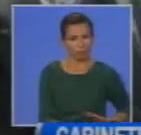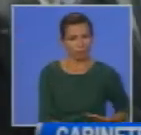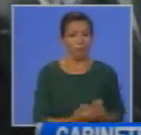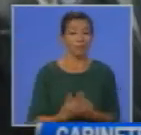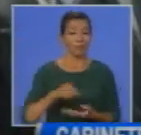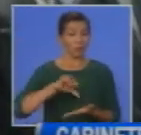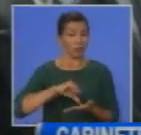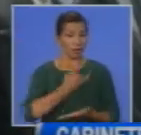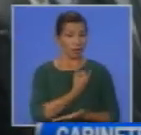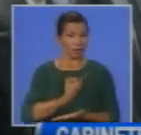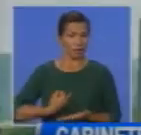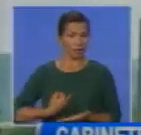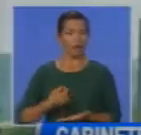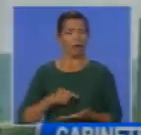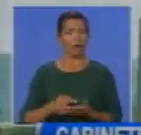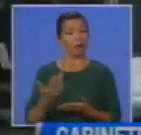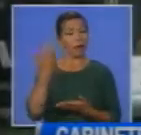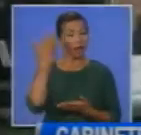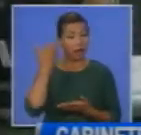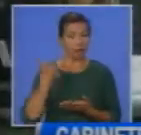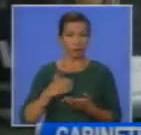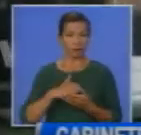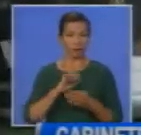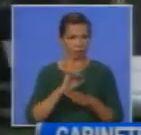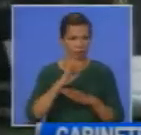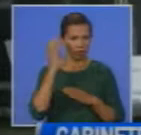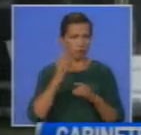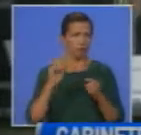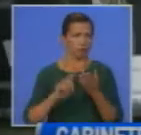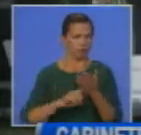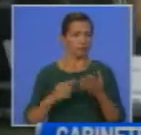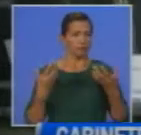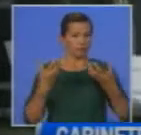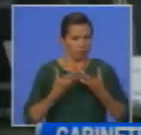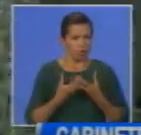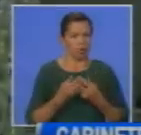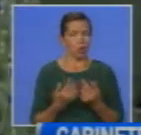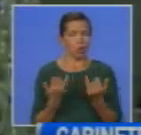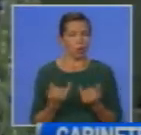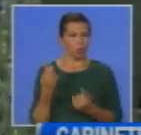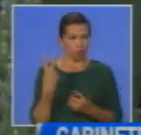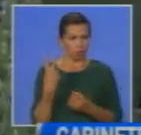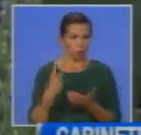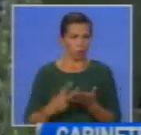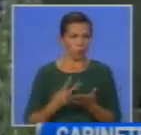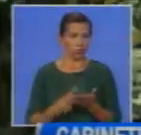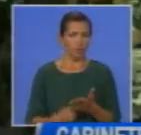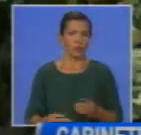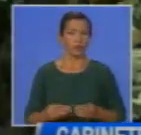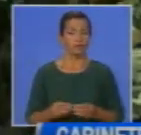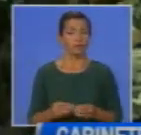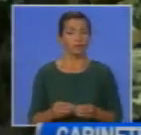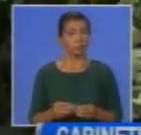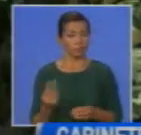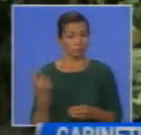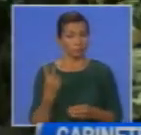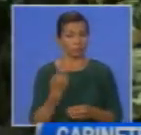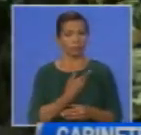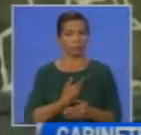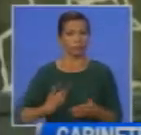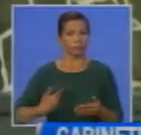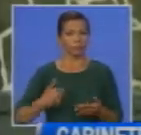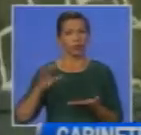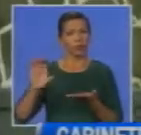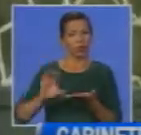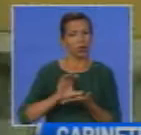lleva a cabo el segundo gabinete binacional. El primer mandatario de Colombia, Juan Manuel Santos, y Rafael Correa de Ecuador se reunieron en el